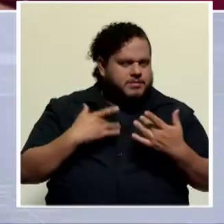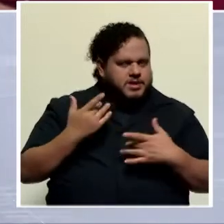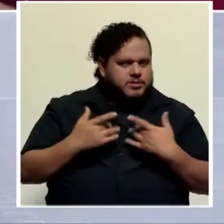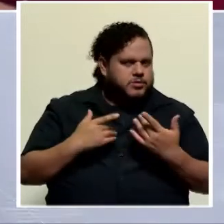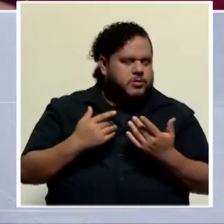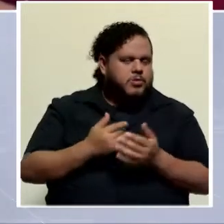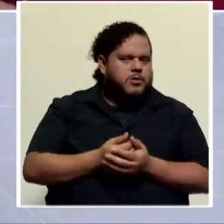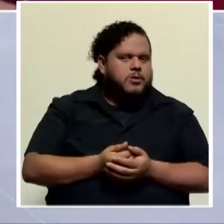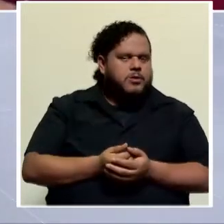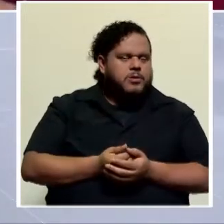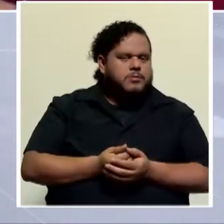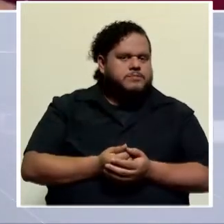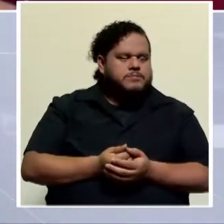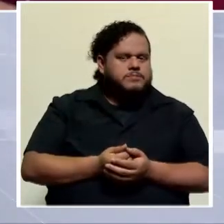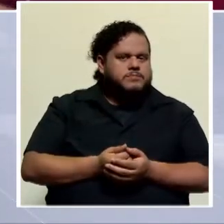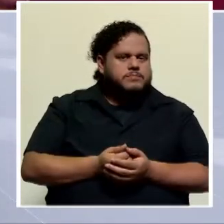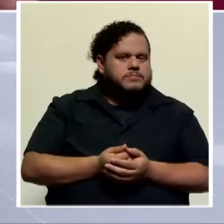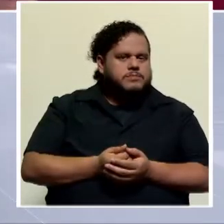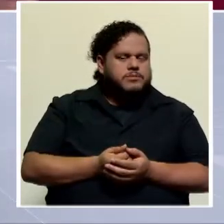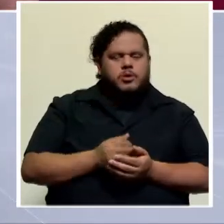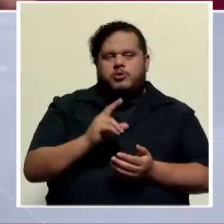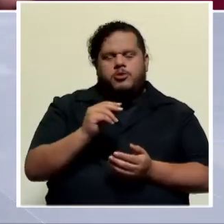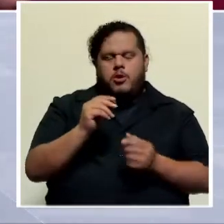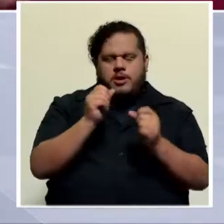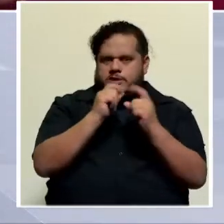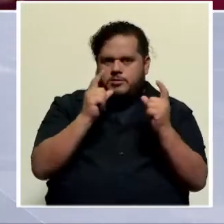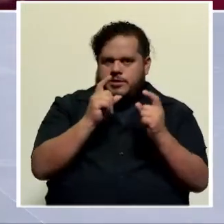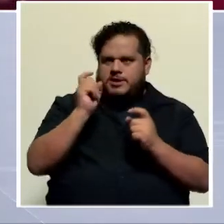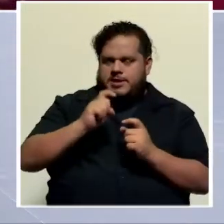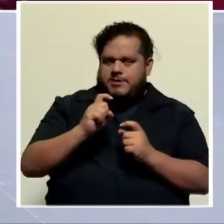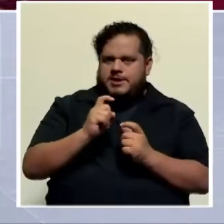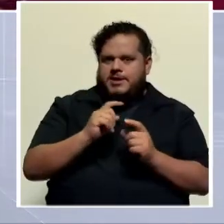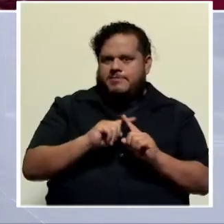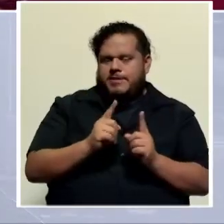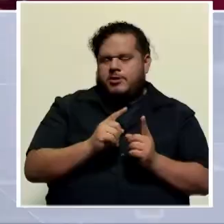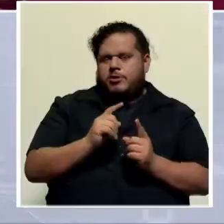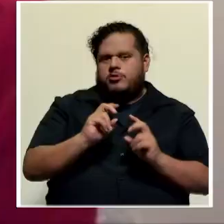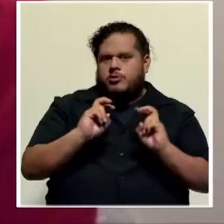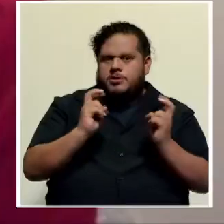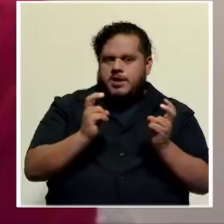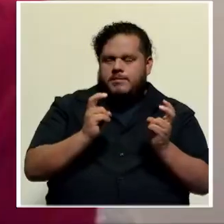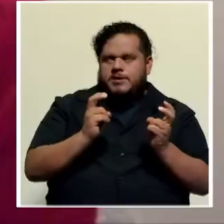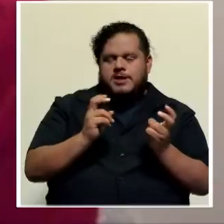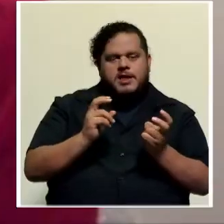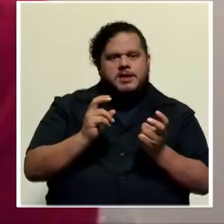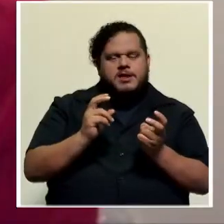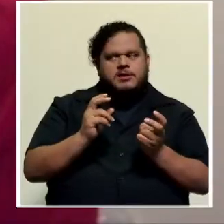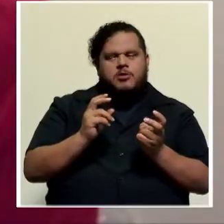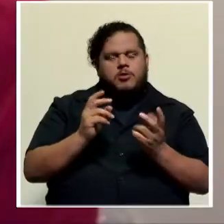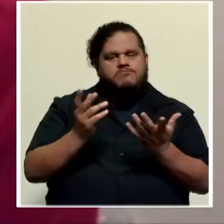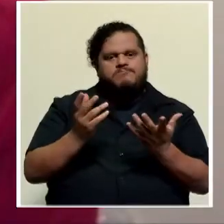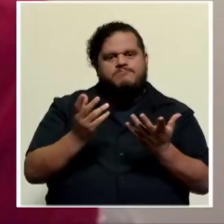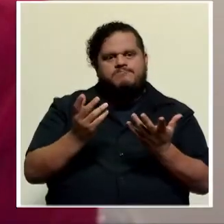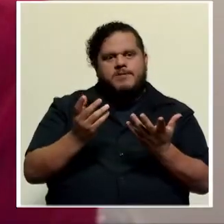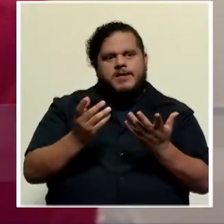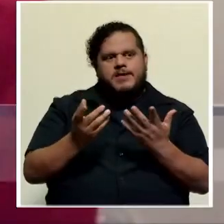de... No es de sorpresa, debería serlo, pero son temas que usualmente son controversiales,